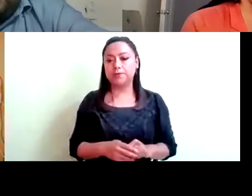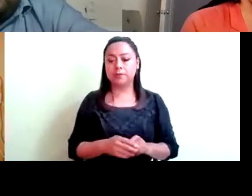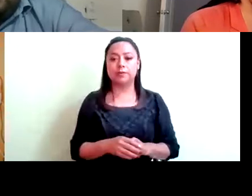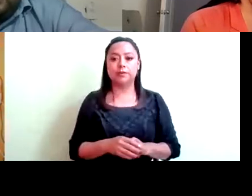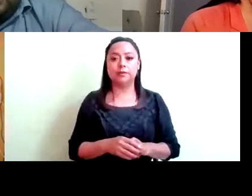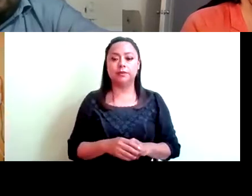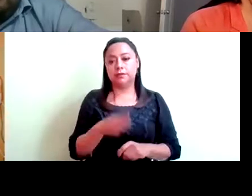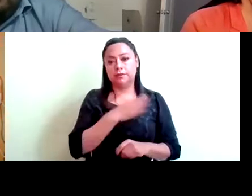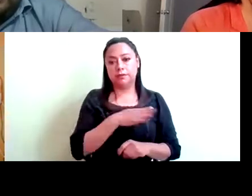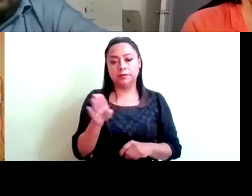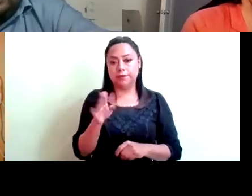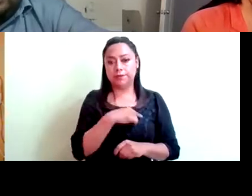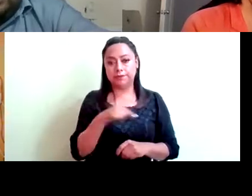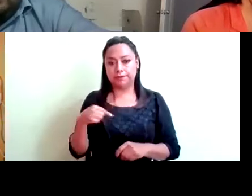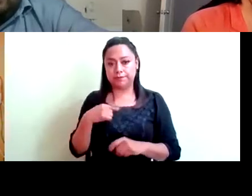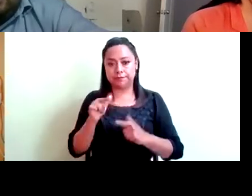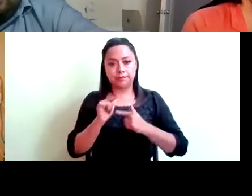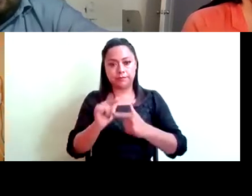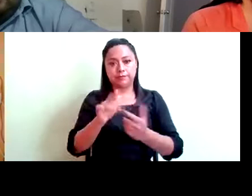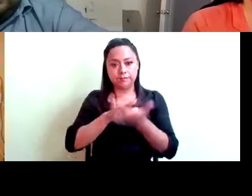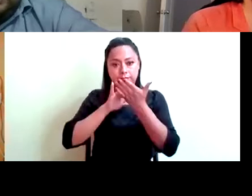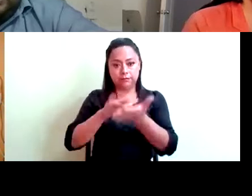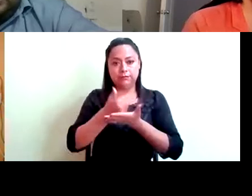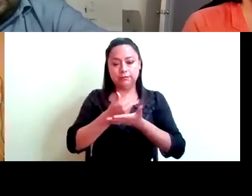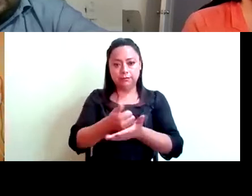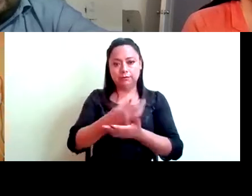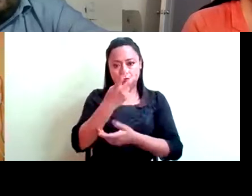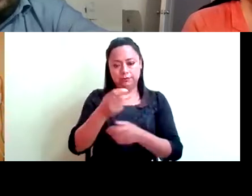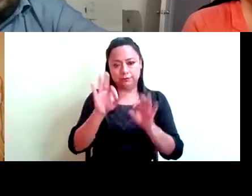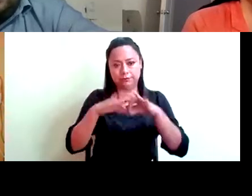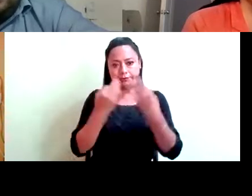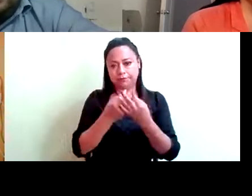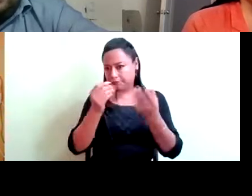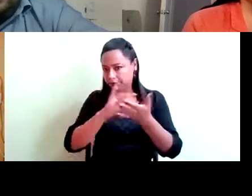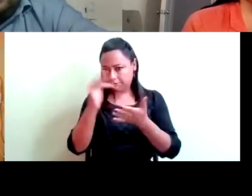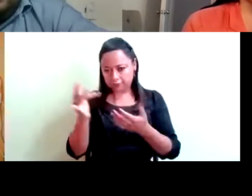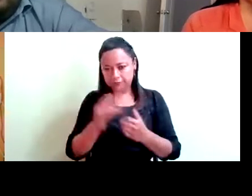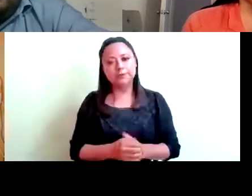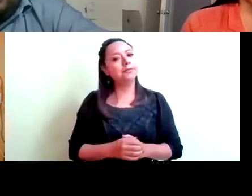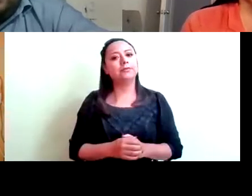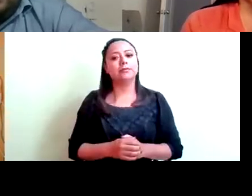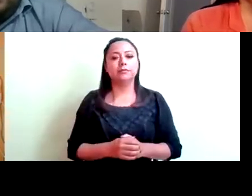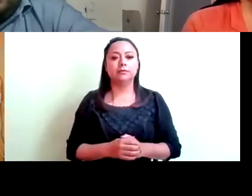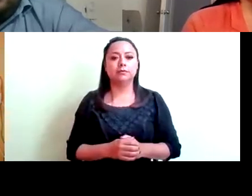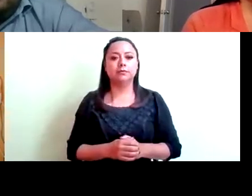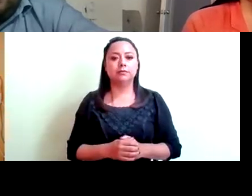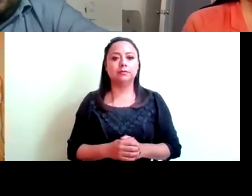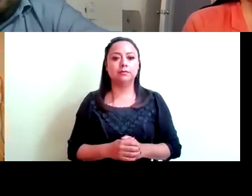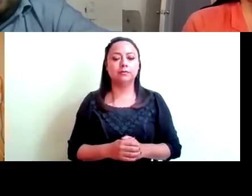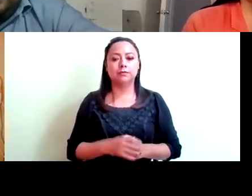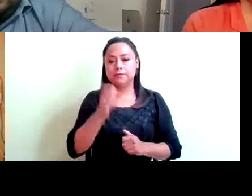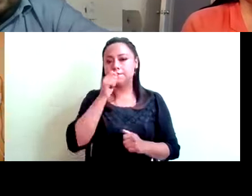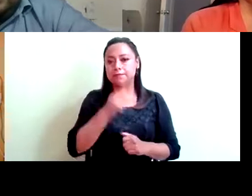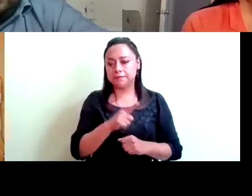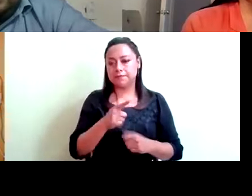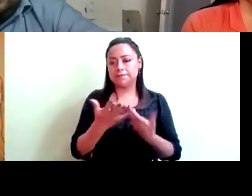Y bueno, nosotros seguiremos coadyuvando en ese sentido. Pues muchas gracias, además, por seguramente